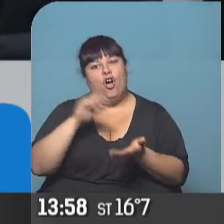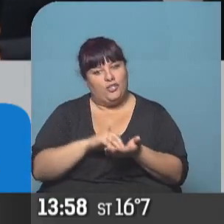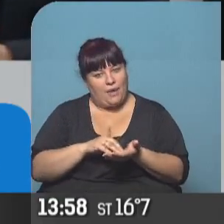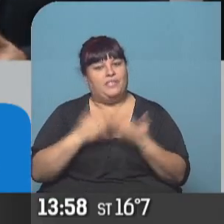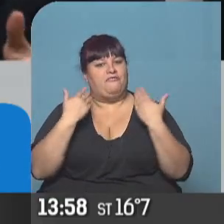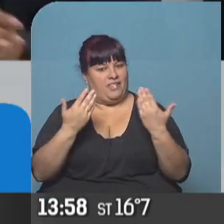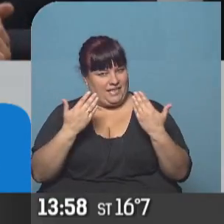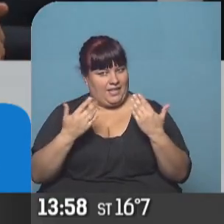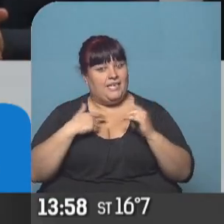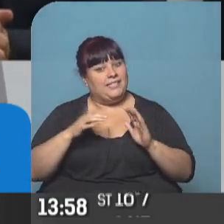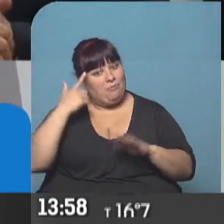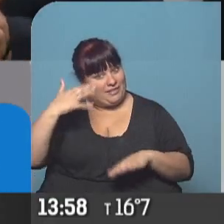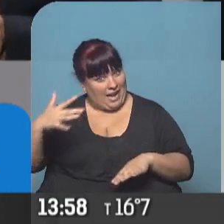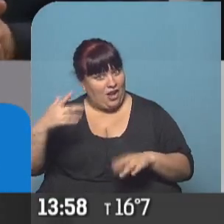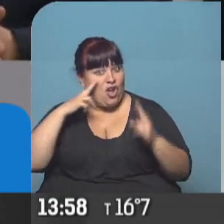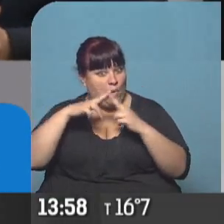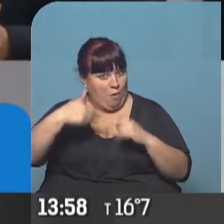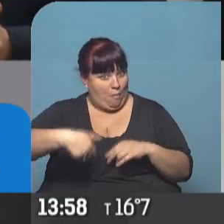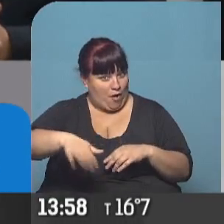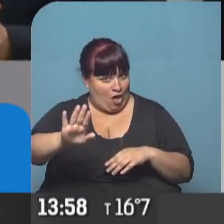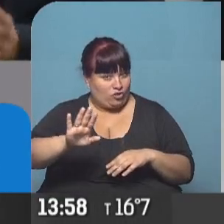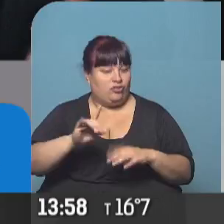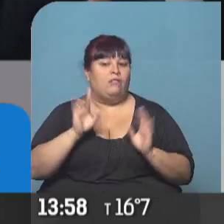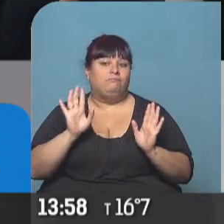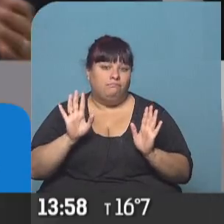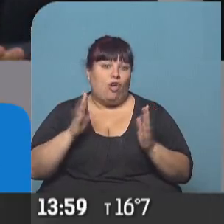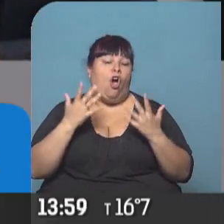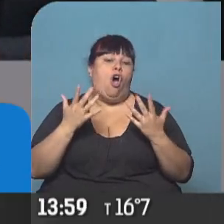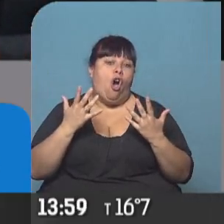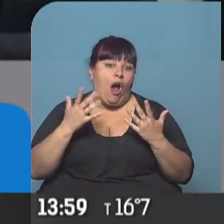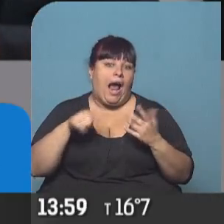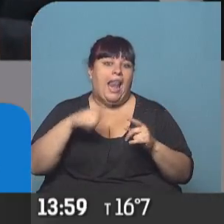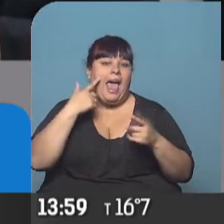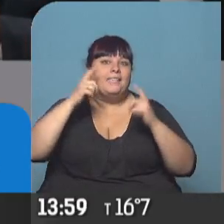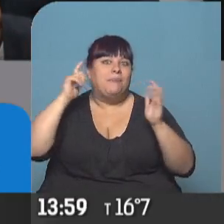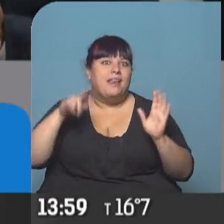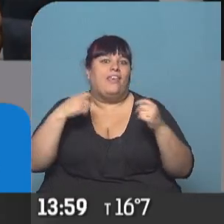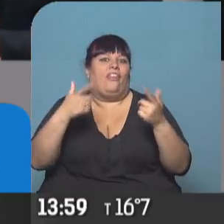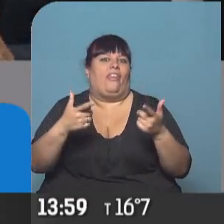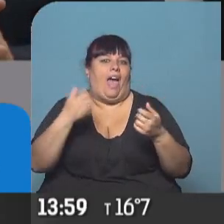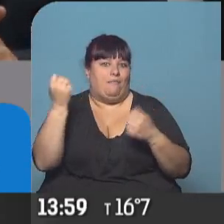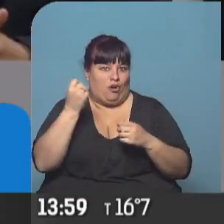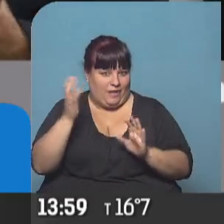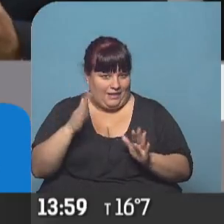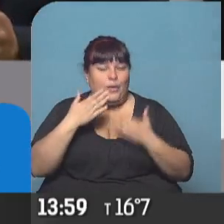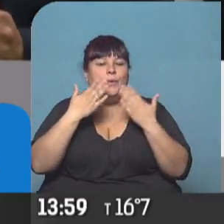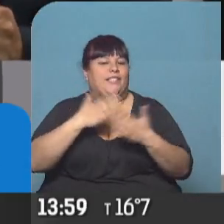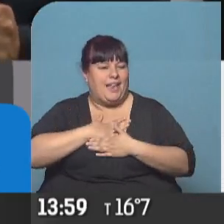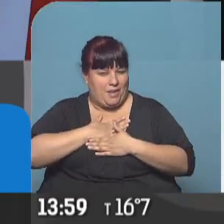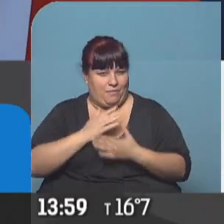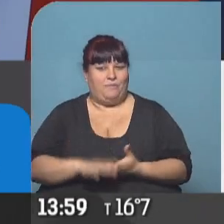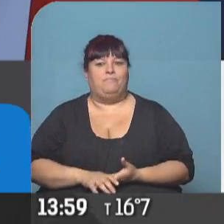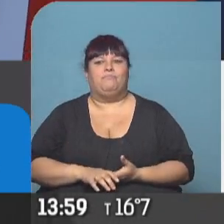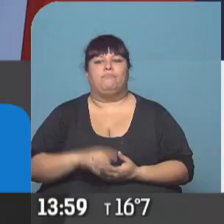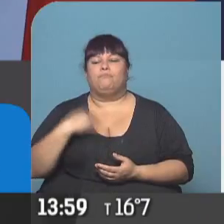felicitaciones estamos extrañados te esperamos muy pronto y que ojalá esta experiencia te haya servido y mucho un beso muy grande te queremos mucho